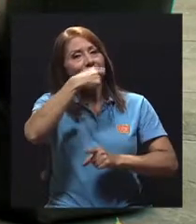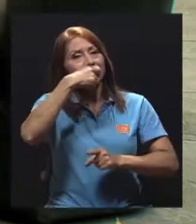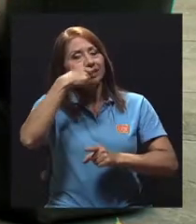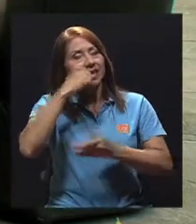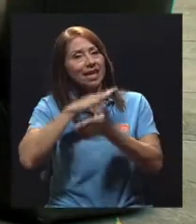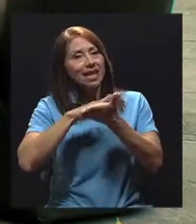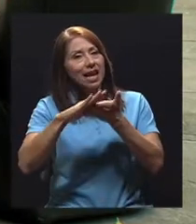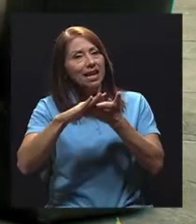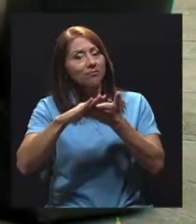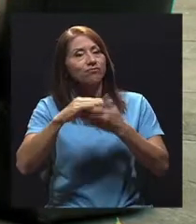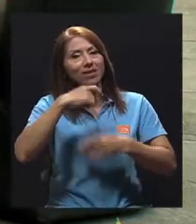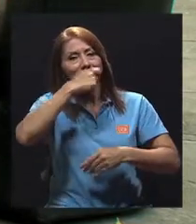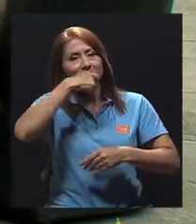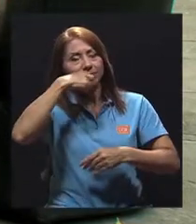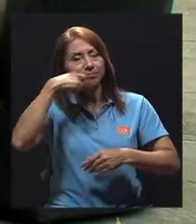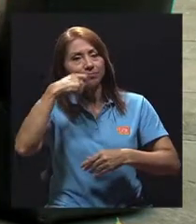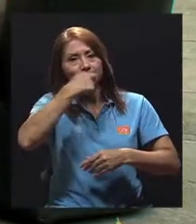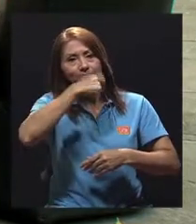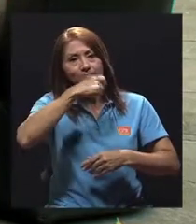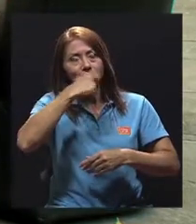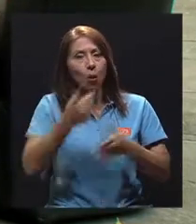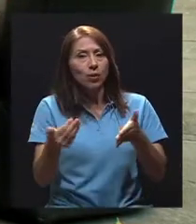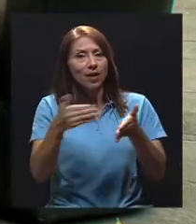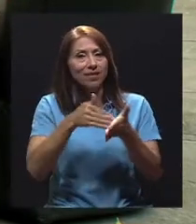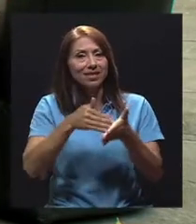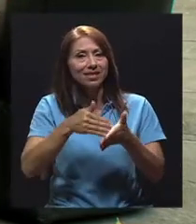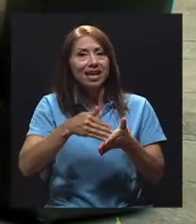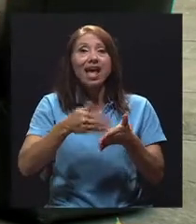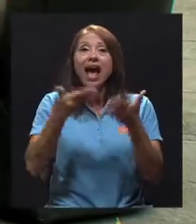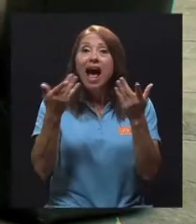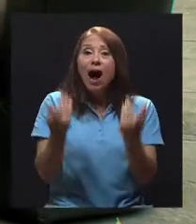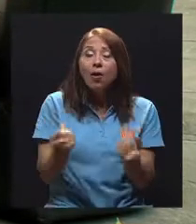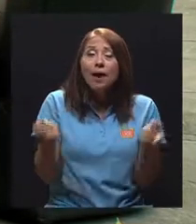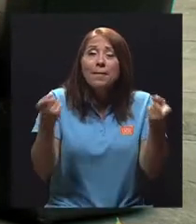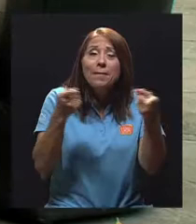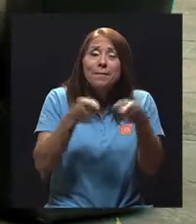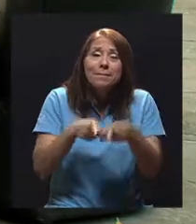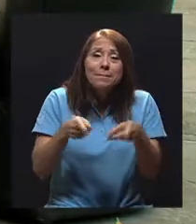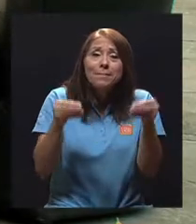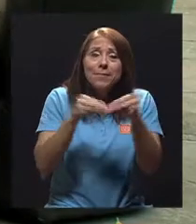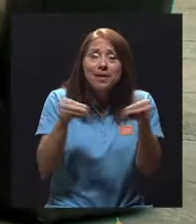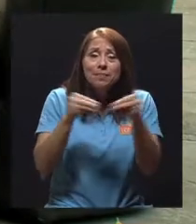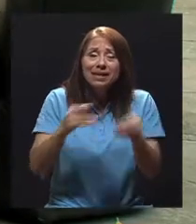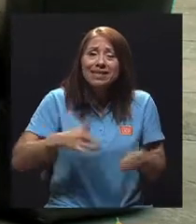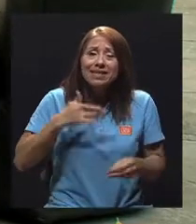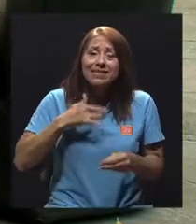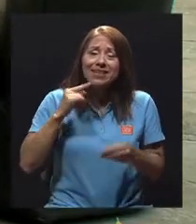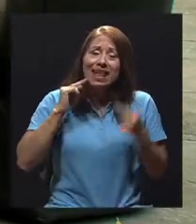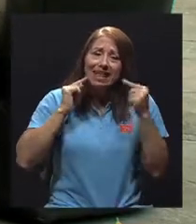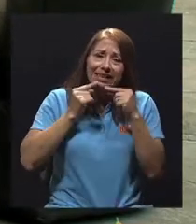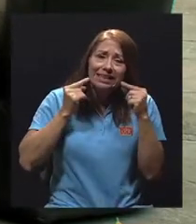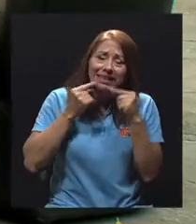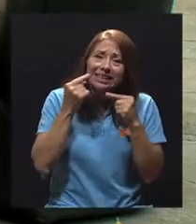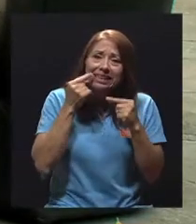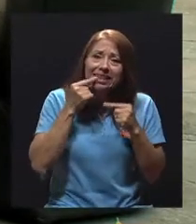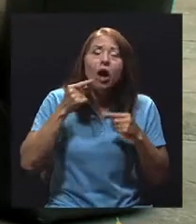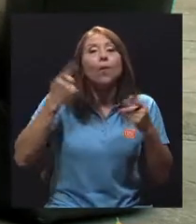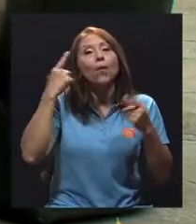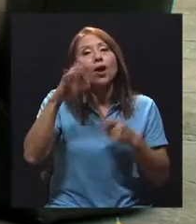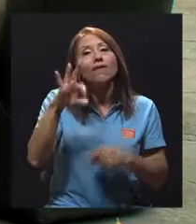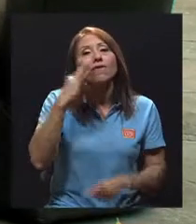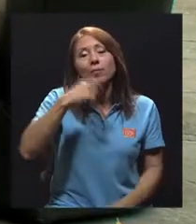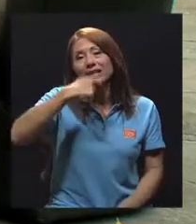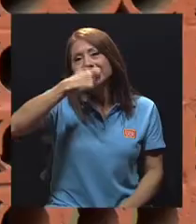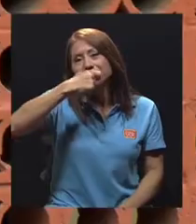importante, ¿verdad? Y un correcto cepillado, vuelvo a recalcar. El cepillado es el que nos está dando más hipersensibilidad dental y el que nos está dando más trabajo